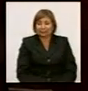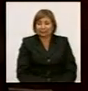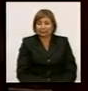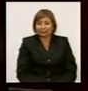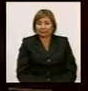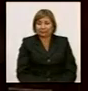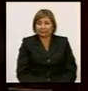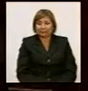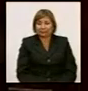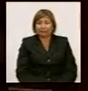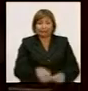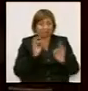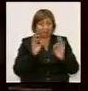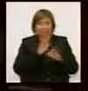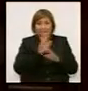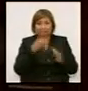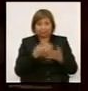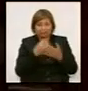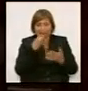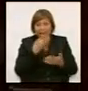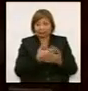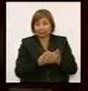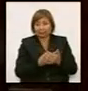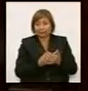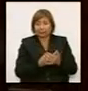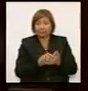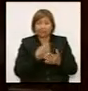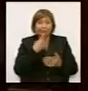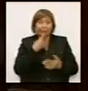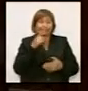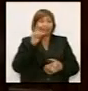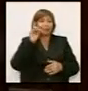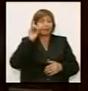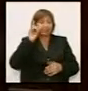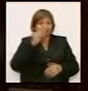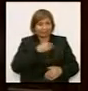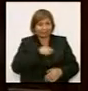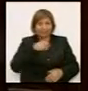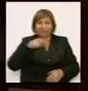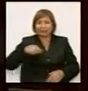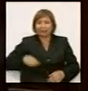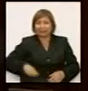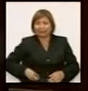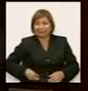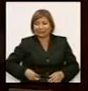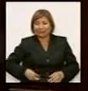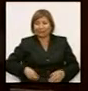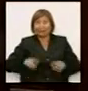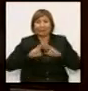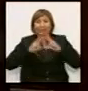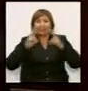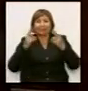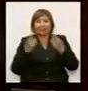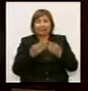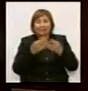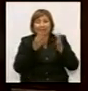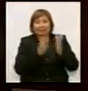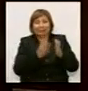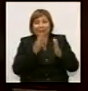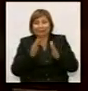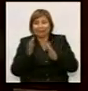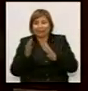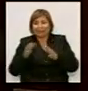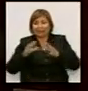Todo esto ocurrió muy bien, pero esa era la presidencia de la reunión preparatoria de